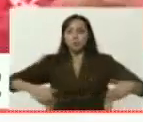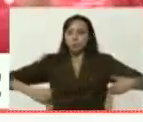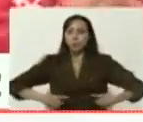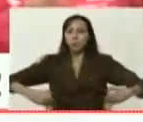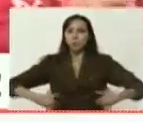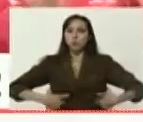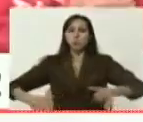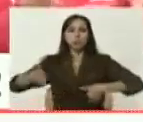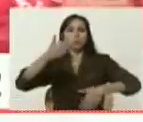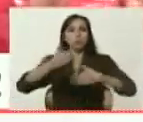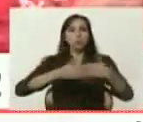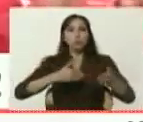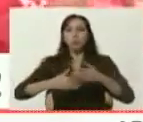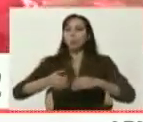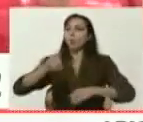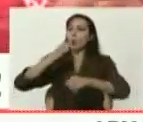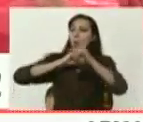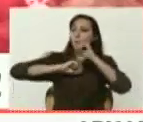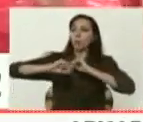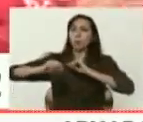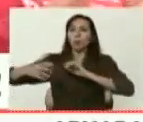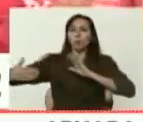se nos atraviese.